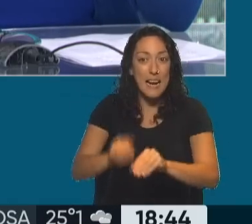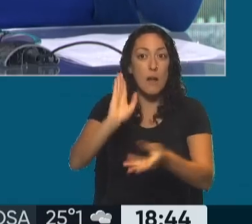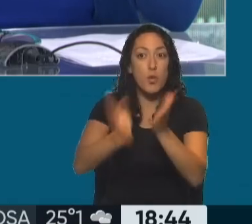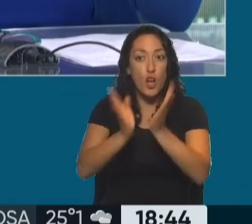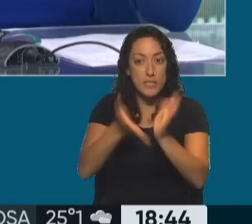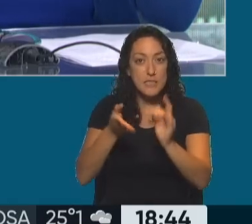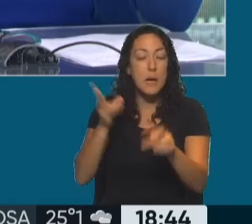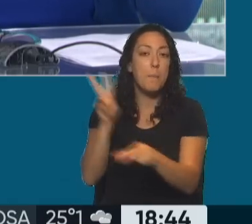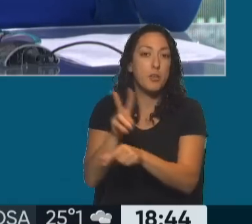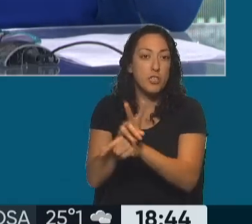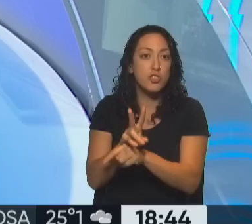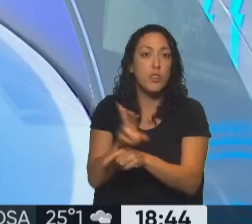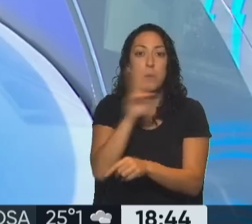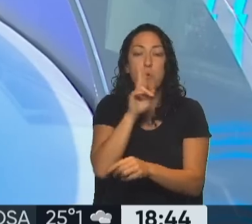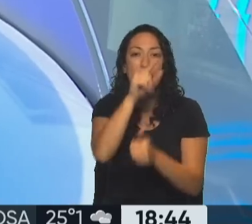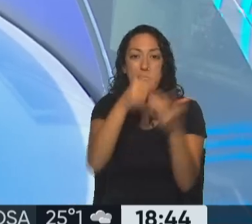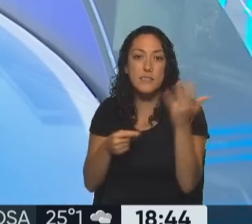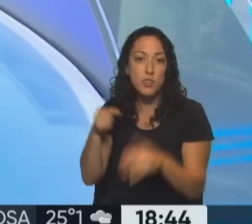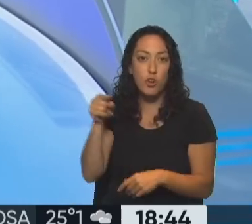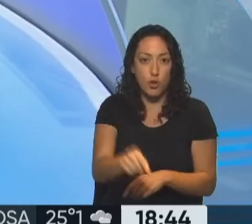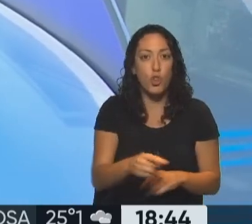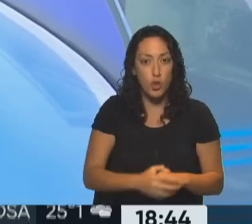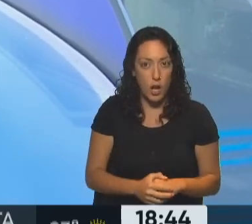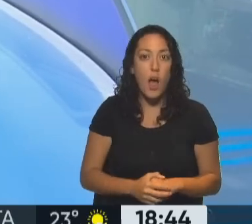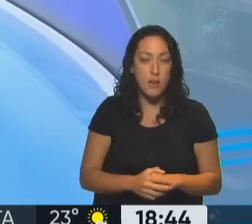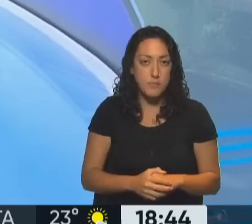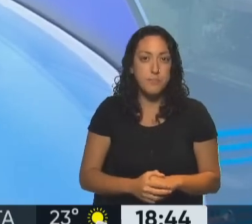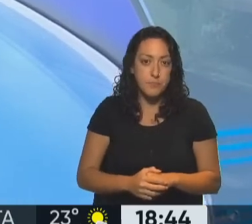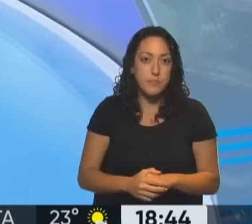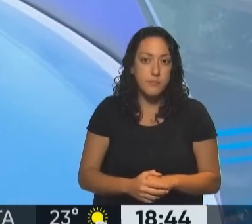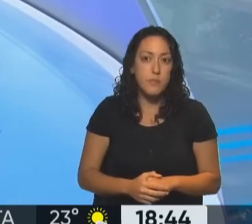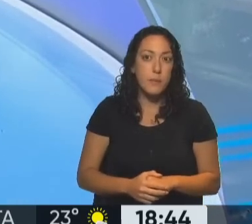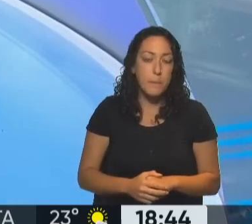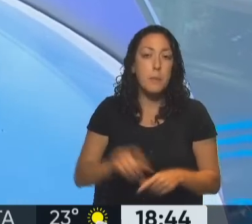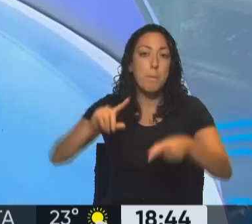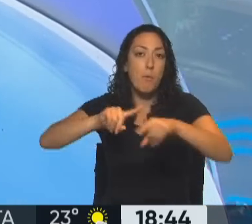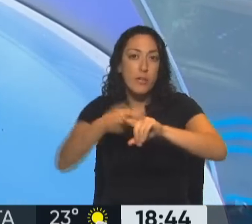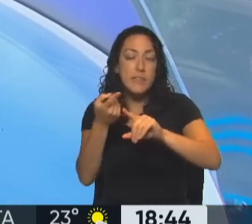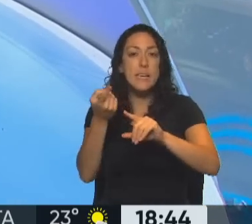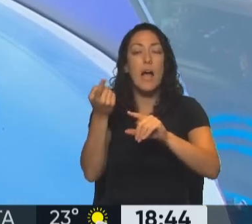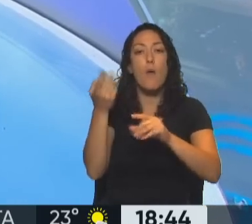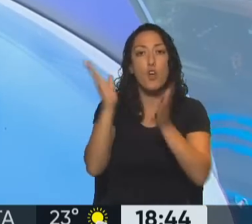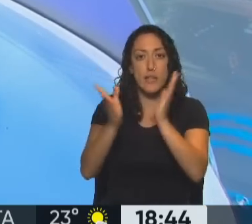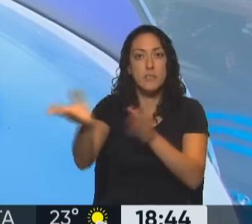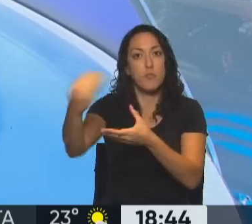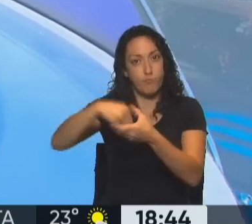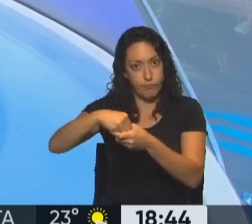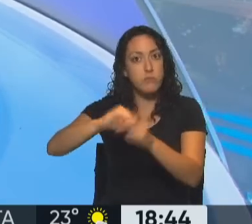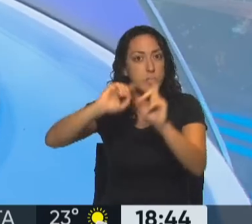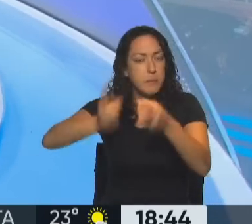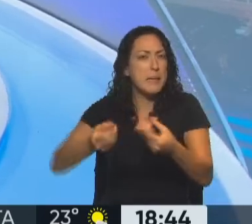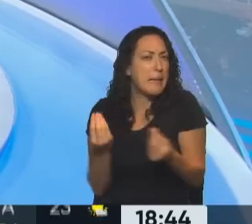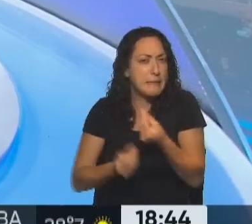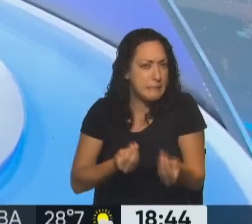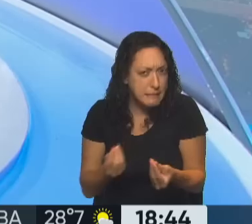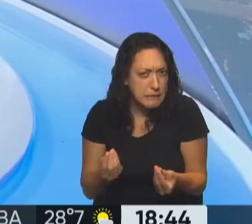Violencia contra las Mujeres. Por un lado, que incorporó la figura de violencia política. ¿Qué es la figura de violencia